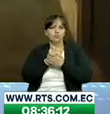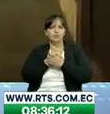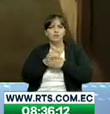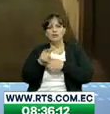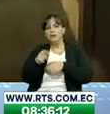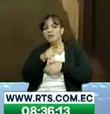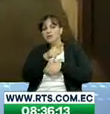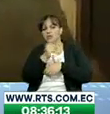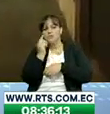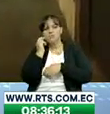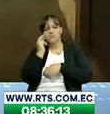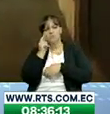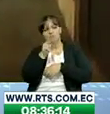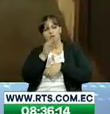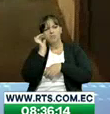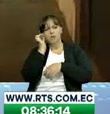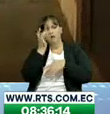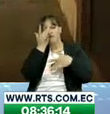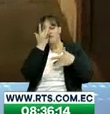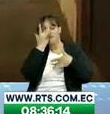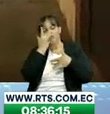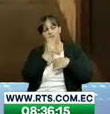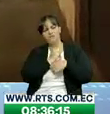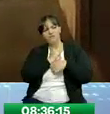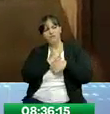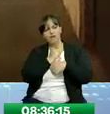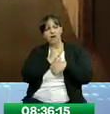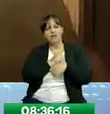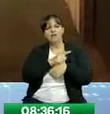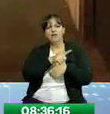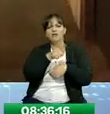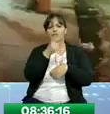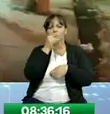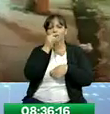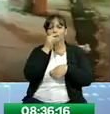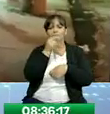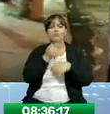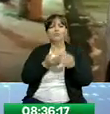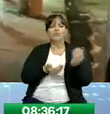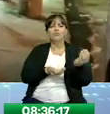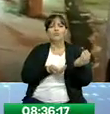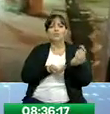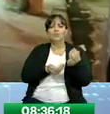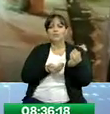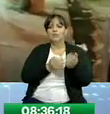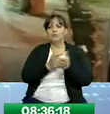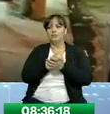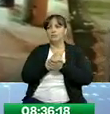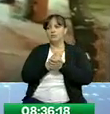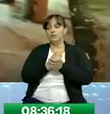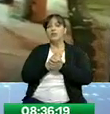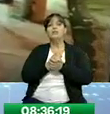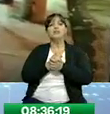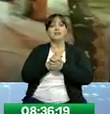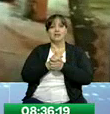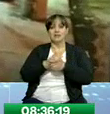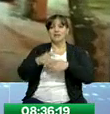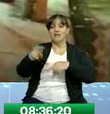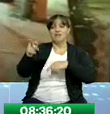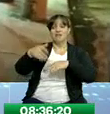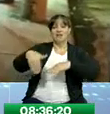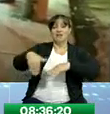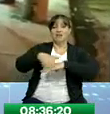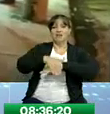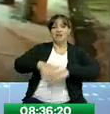aquí exactamente lo que pasa es que no ahí se ponen a libar y eso es un escándalo de la vida pública y eso no se puede